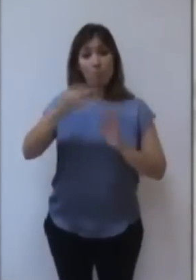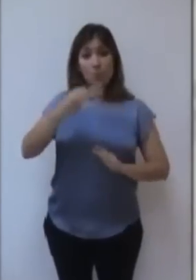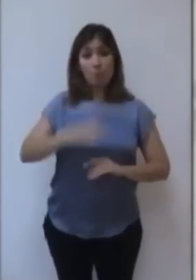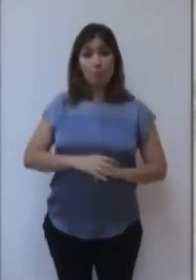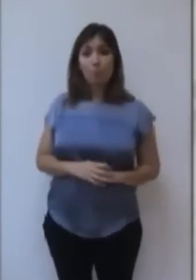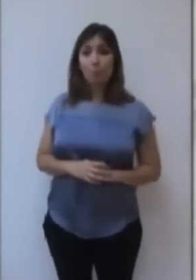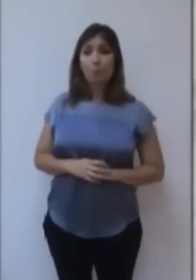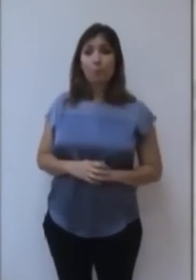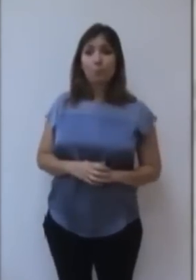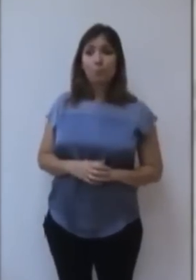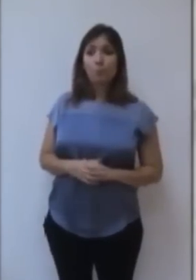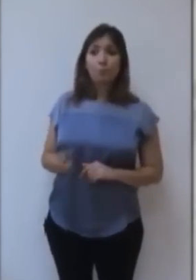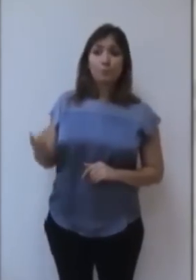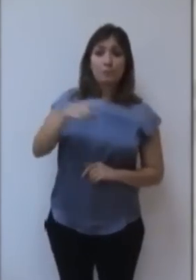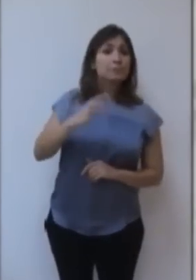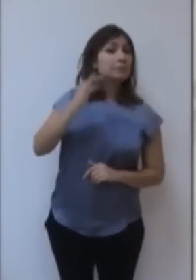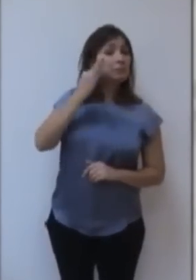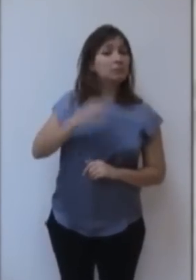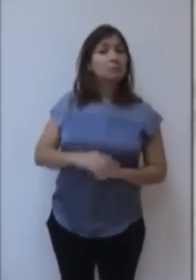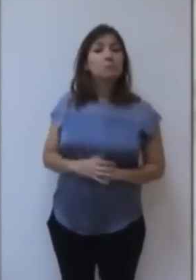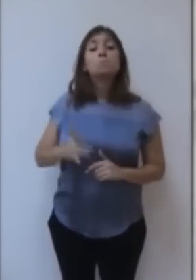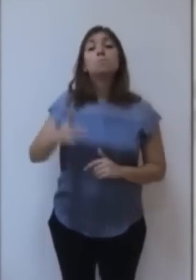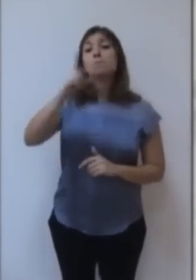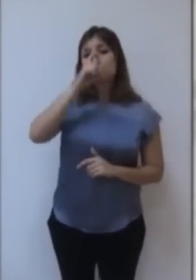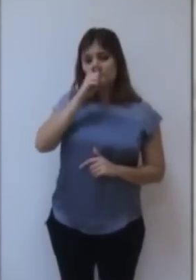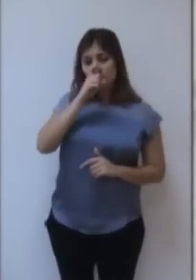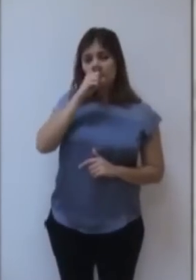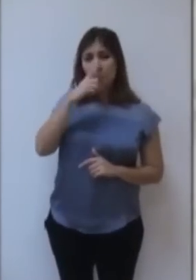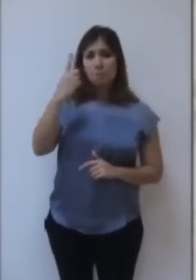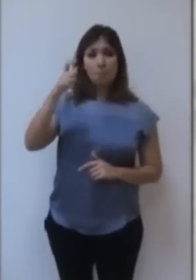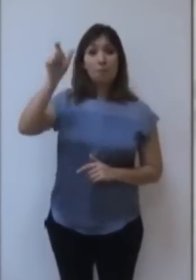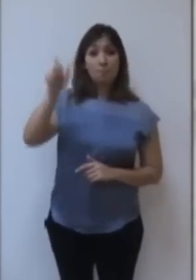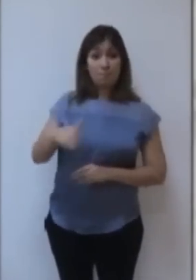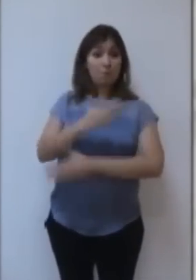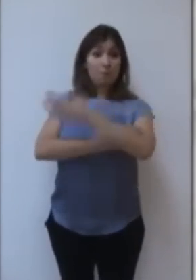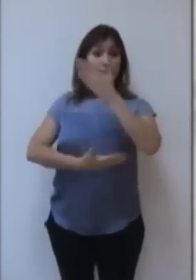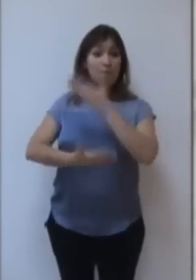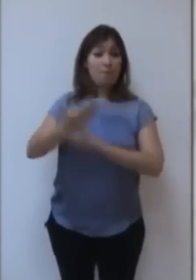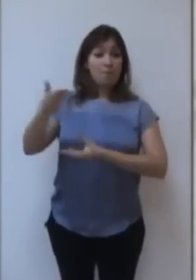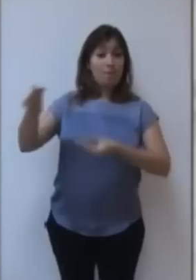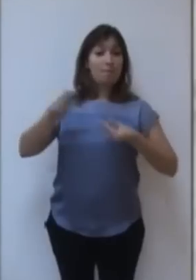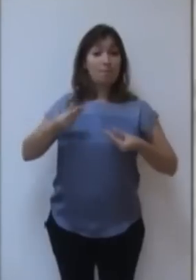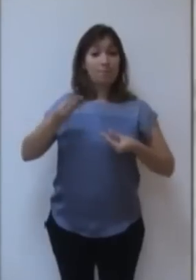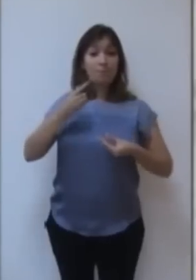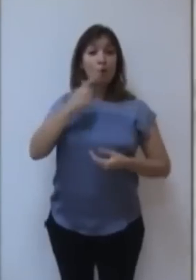Yo recuerdo una aportación que hizo una persona con discapacidad